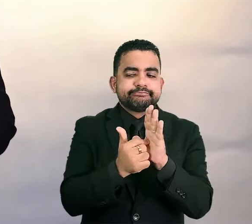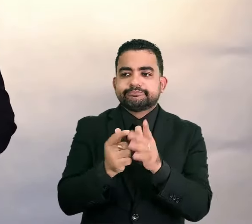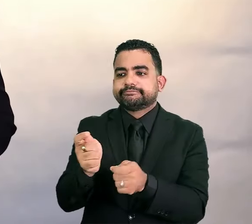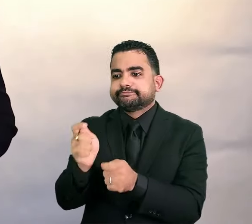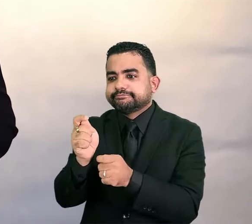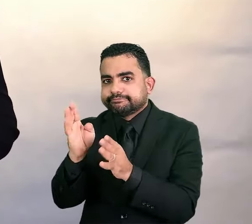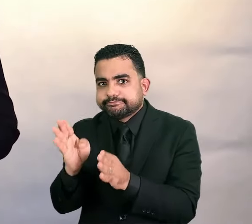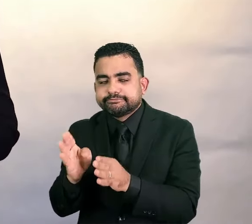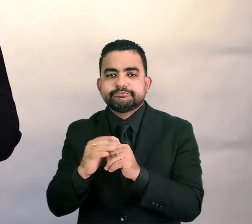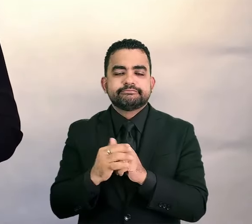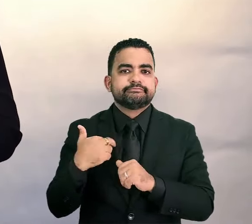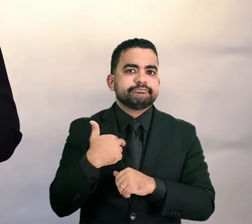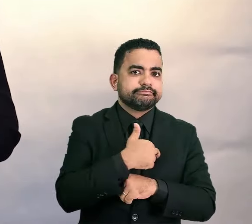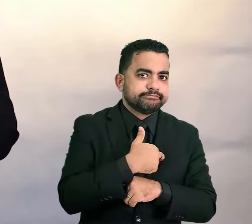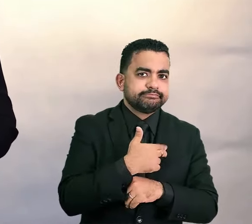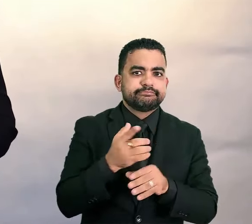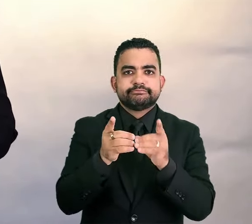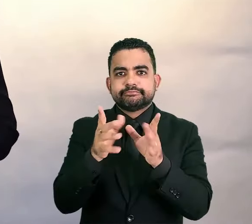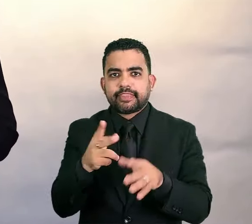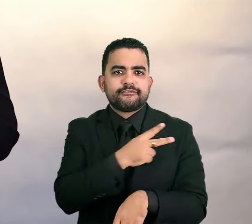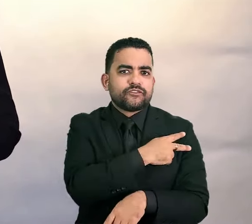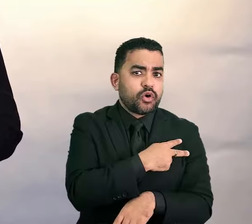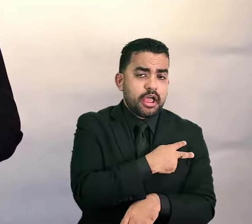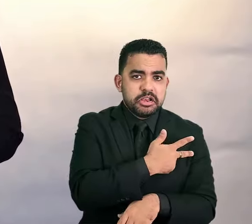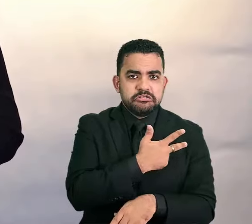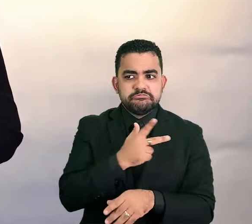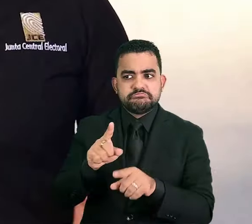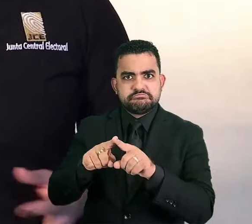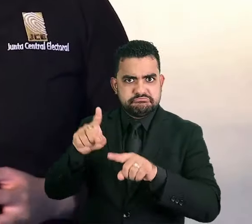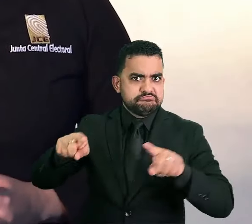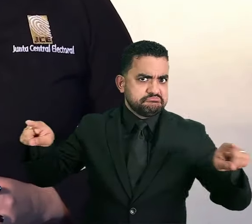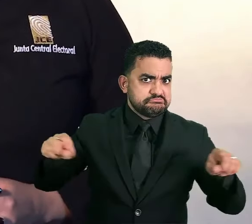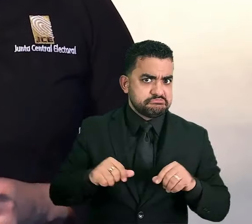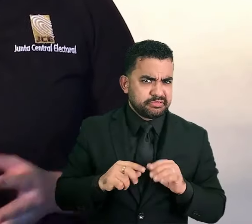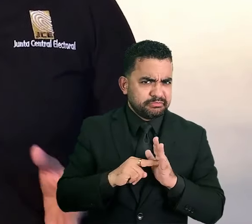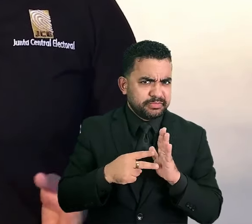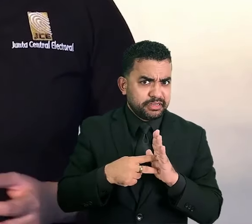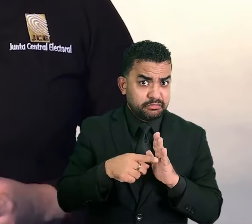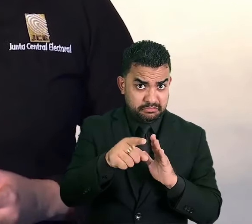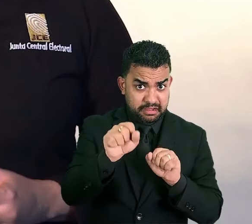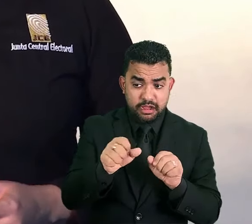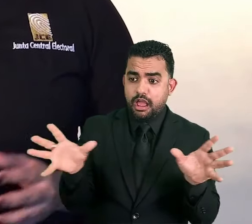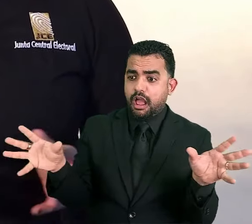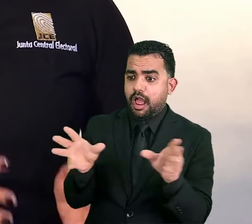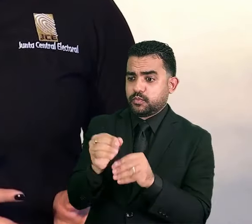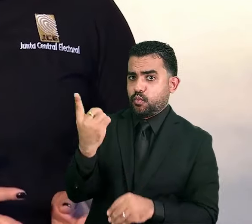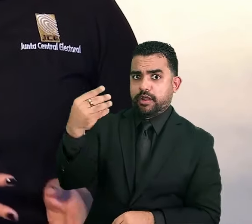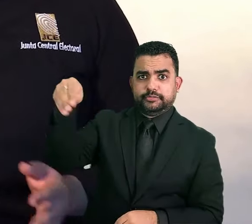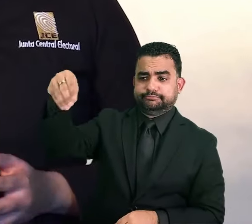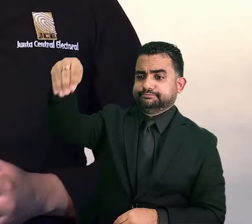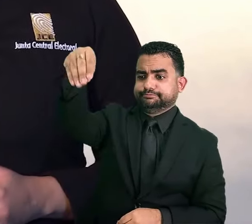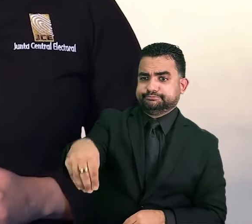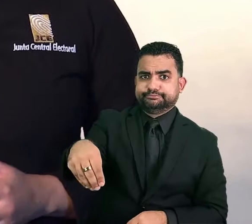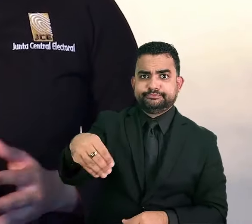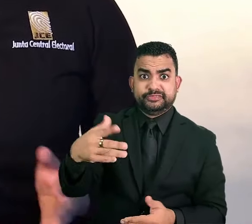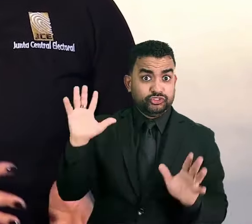incluye alcaldías, regidurías, directores y vocalías. ¿Qué implica esto? Significa que cada alcalde,